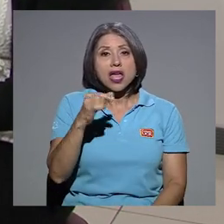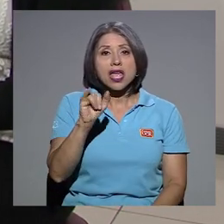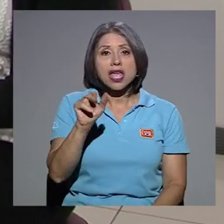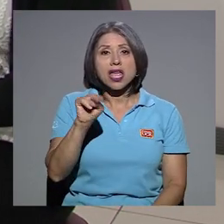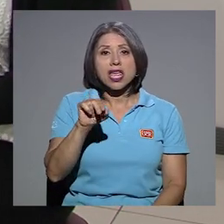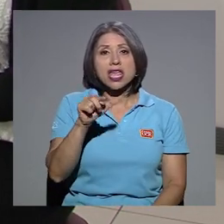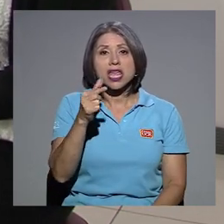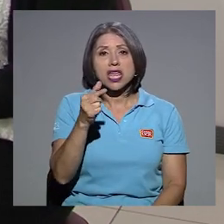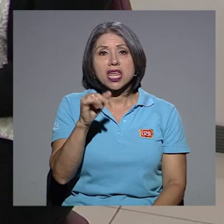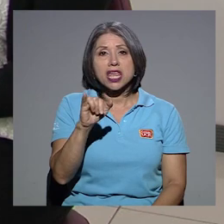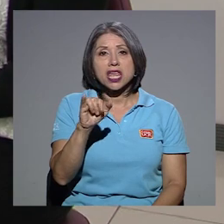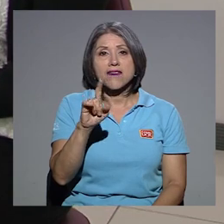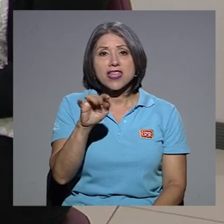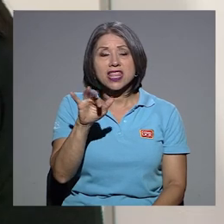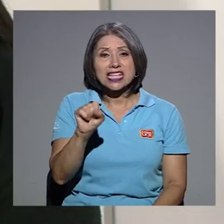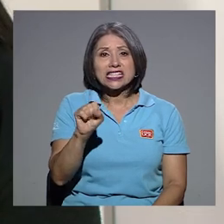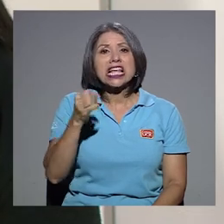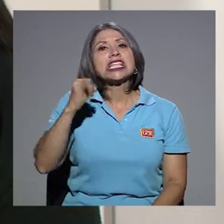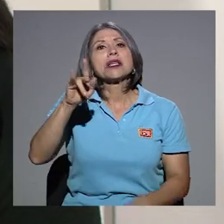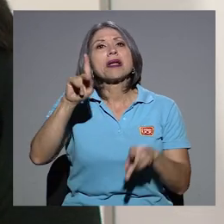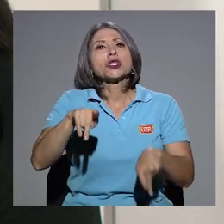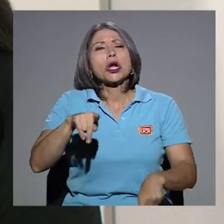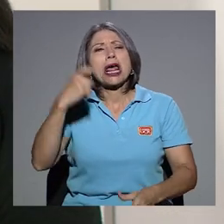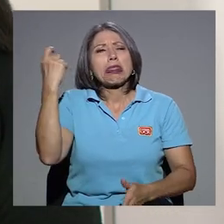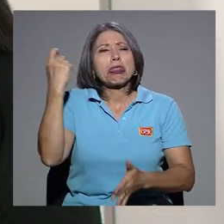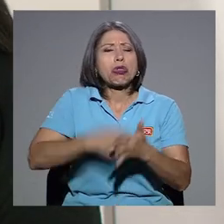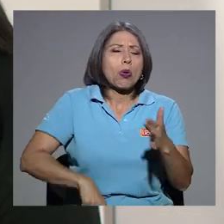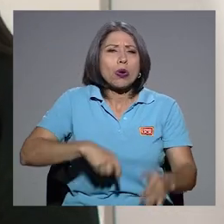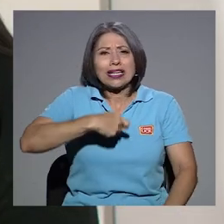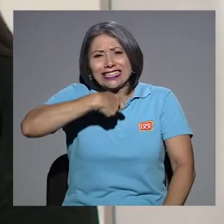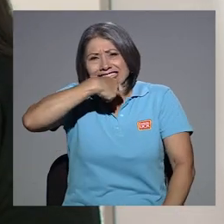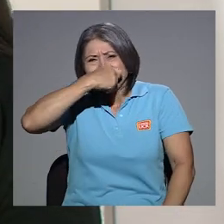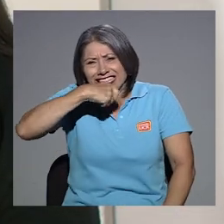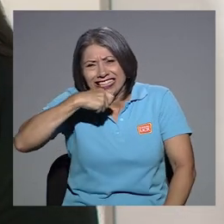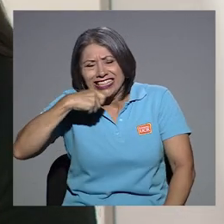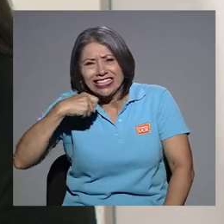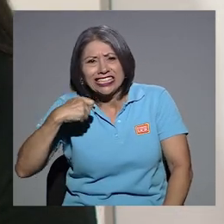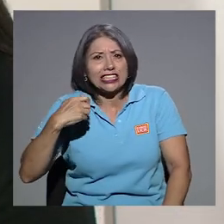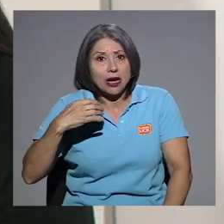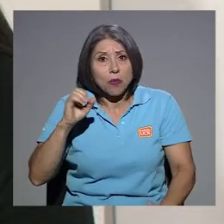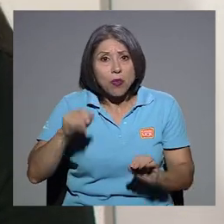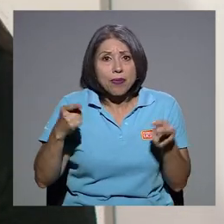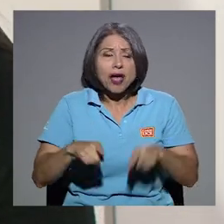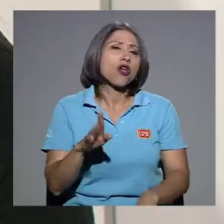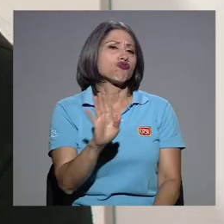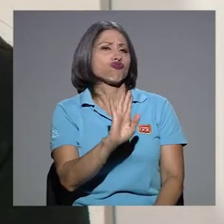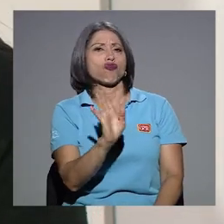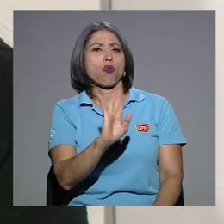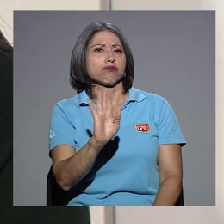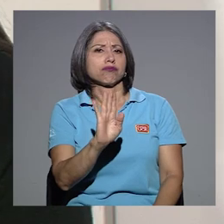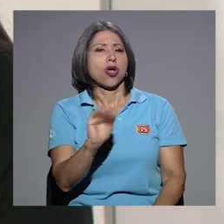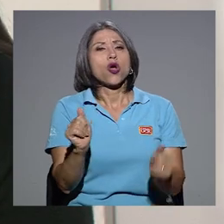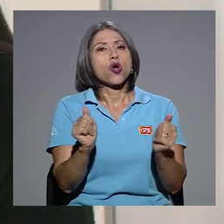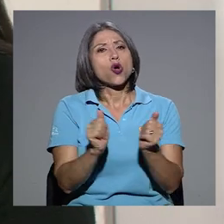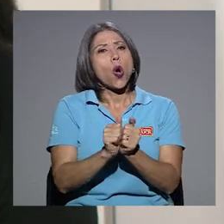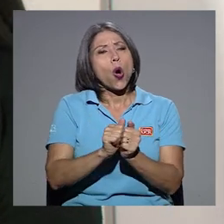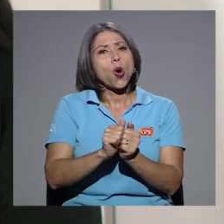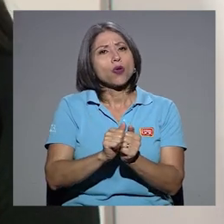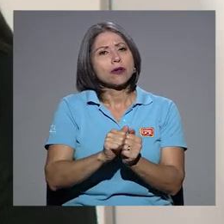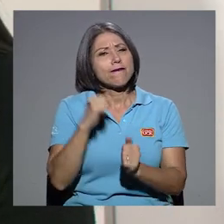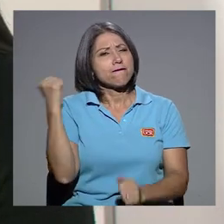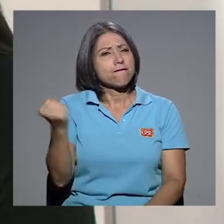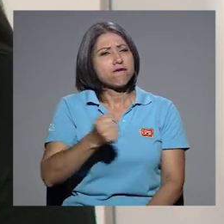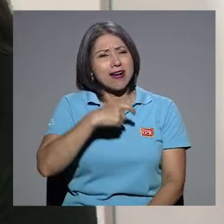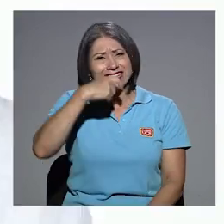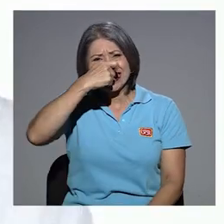si las personas se cepillan muy duro y más bien se lastiman la encía? No, con un cepillado, no. Un cepillado